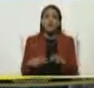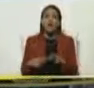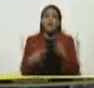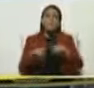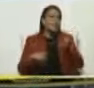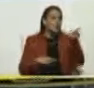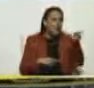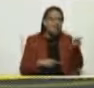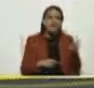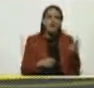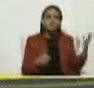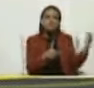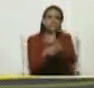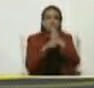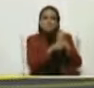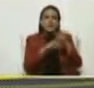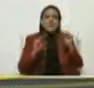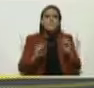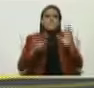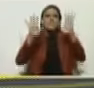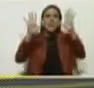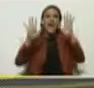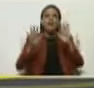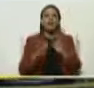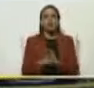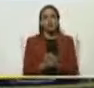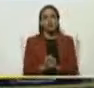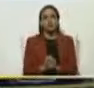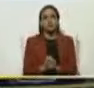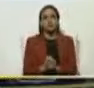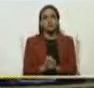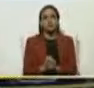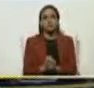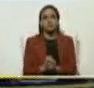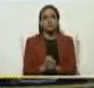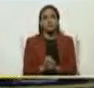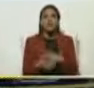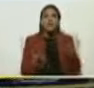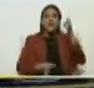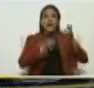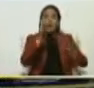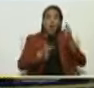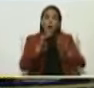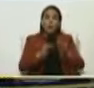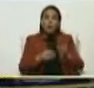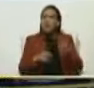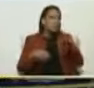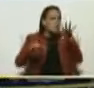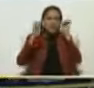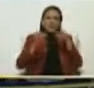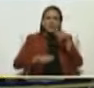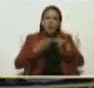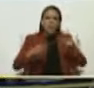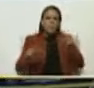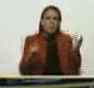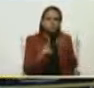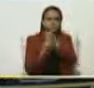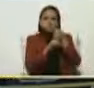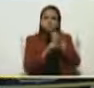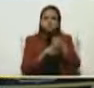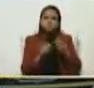logró una cosa milagrosa que los mismos abogados de la época no entendían.